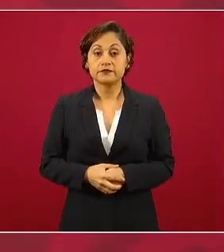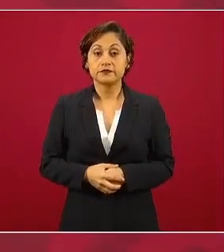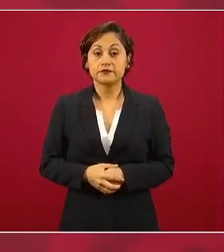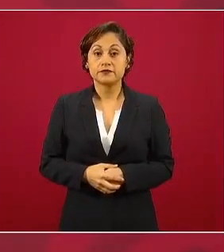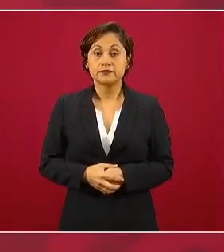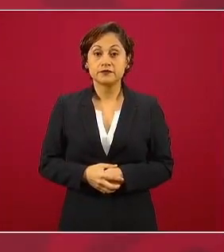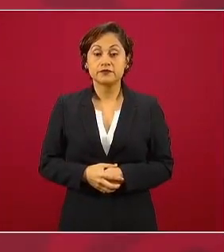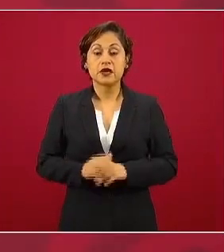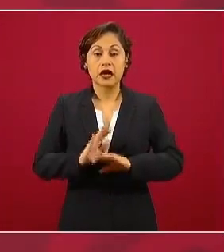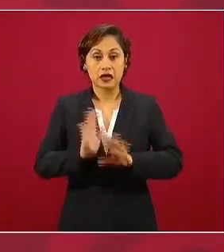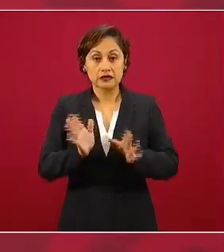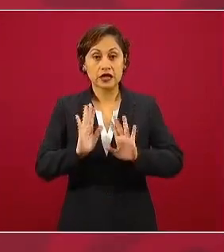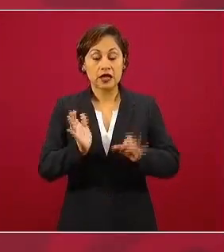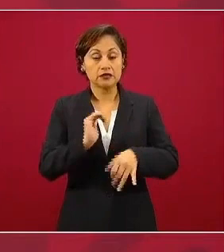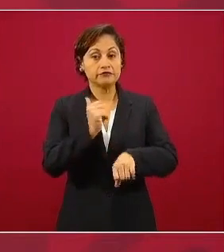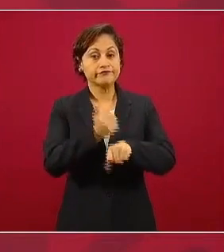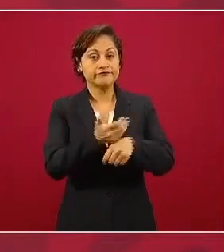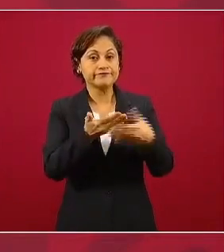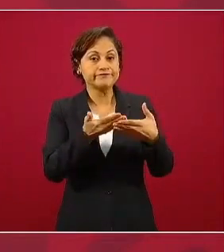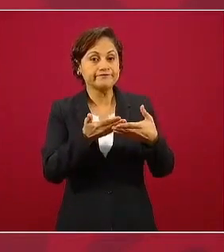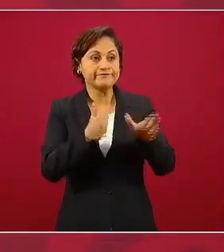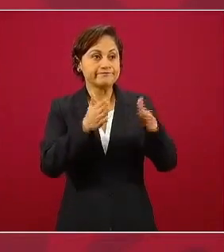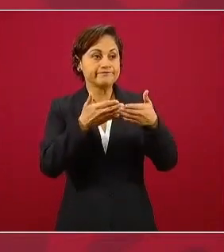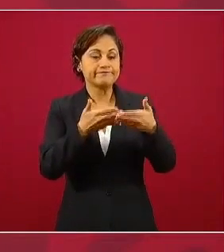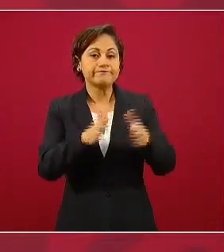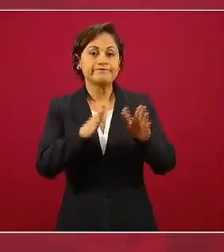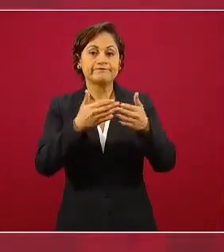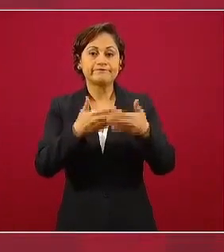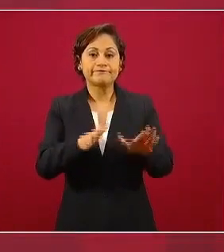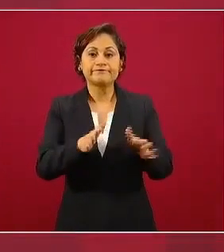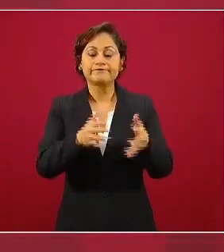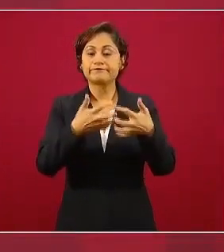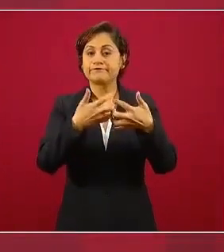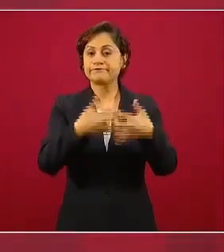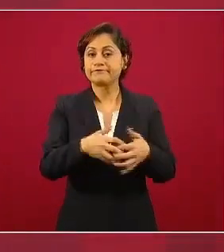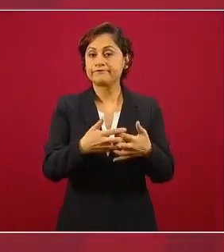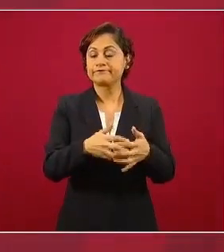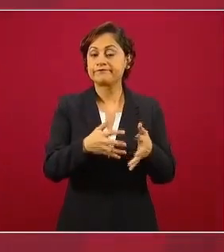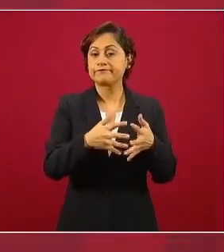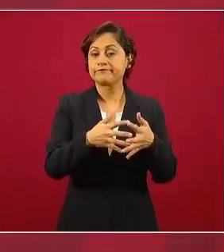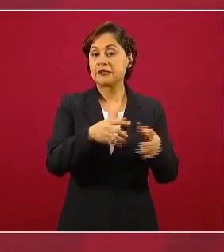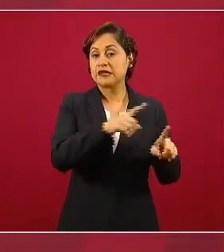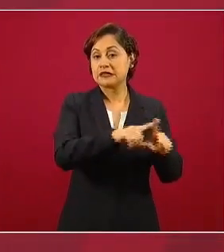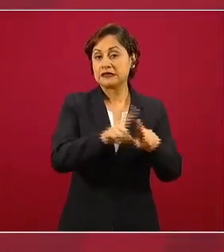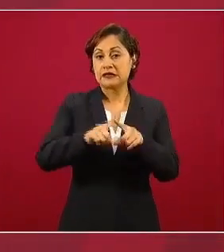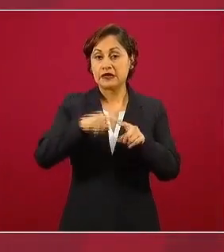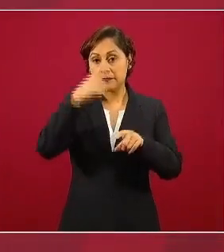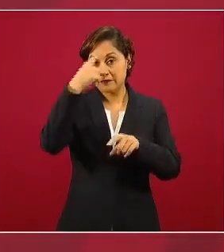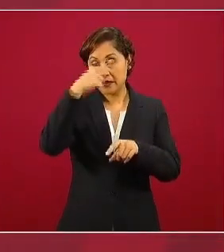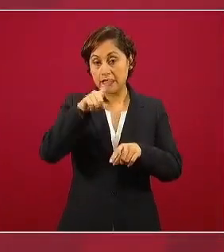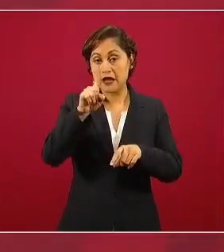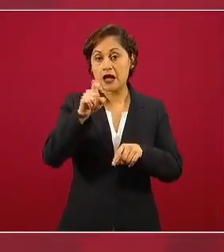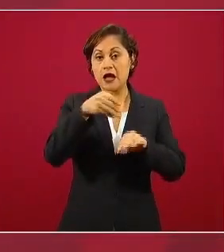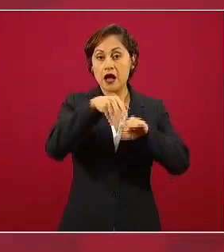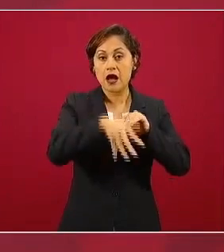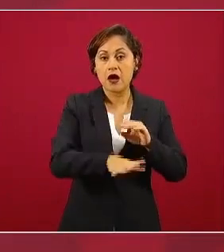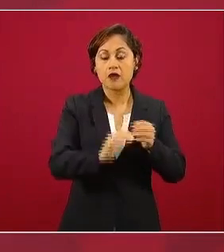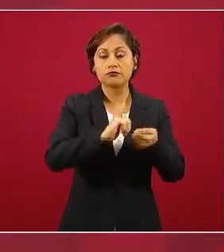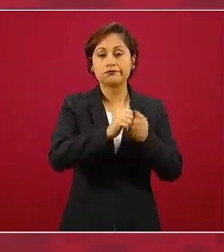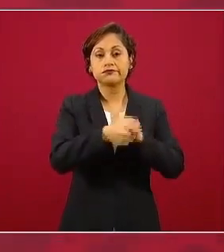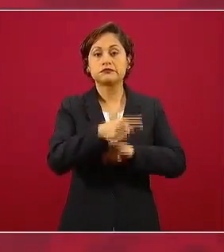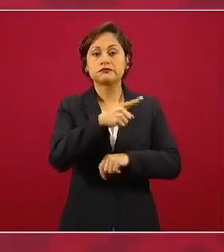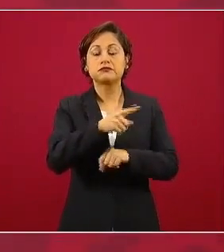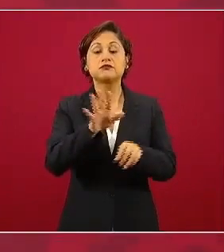abriendo presas para pagar una cuota que se tiene por un convenio con Estados